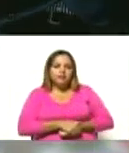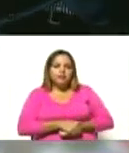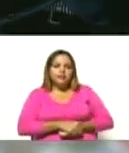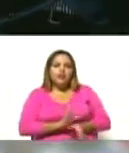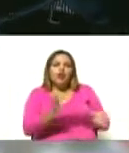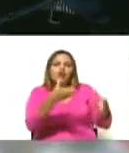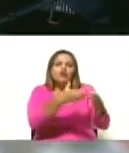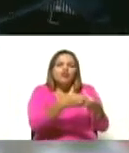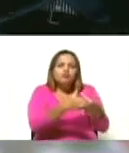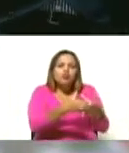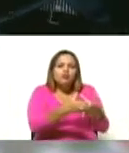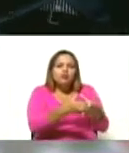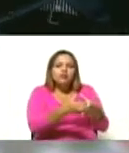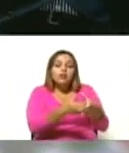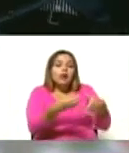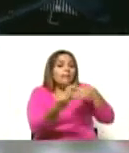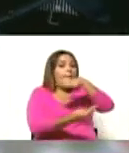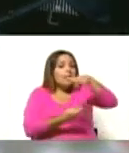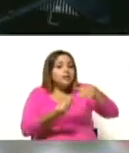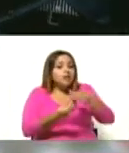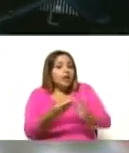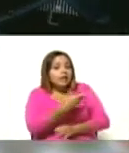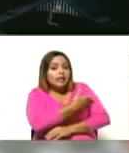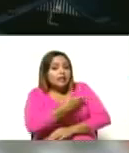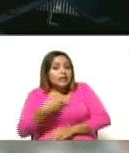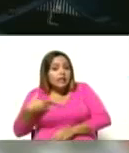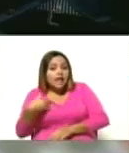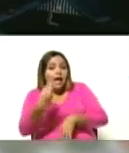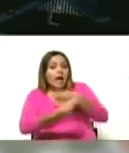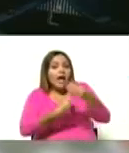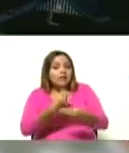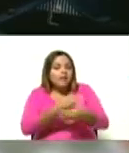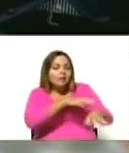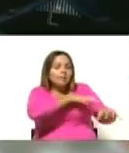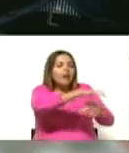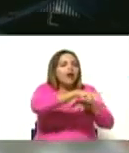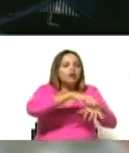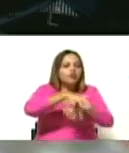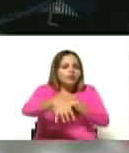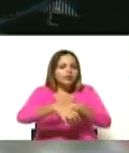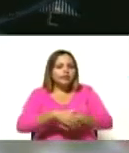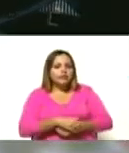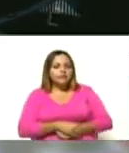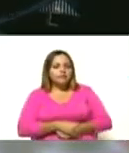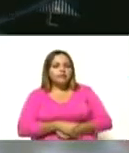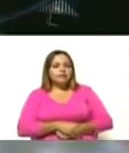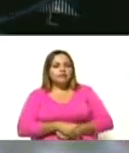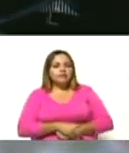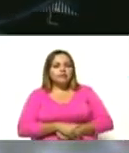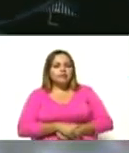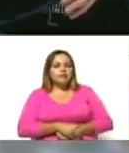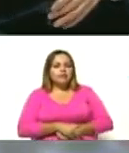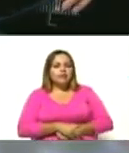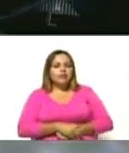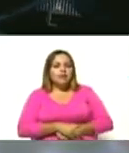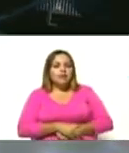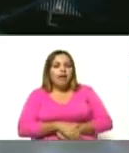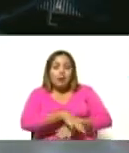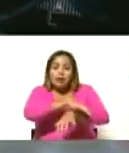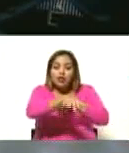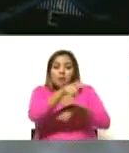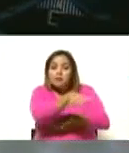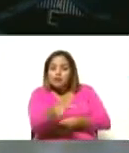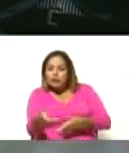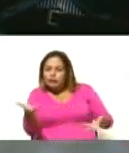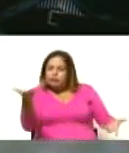sector fundamental para quien quiera construir mayorías. Y ahí buena parte de los ninis